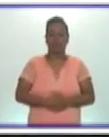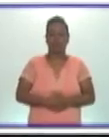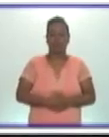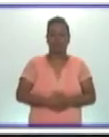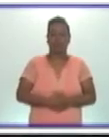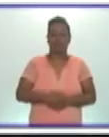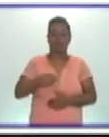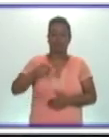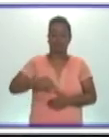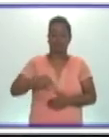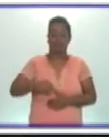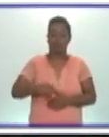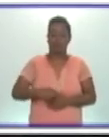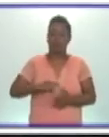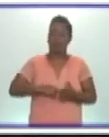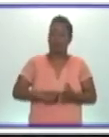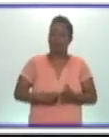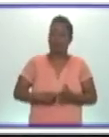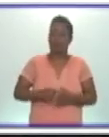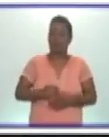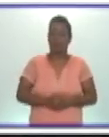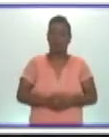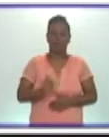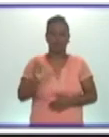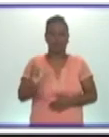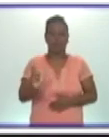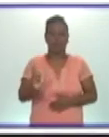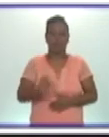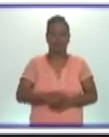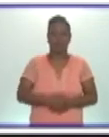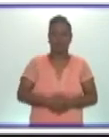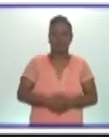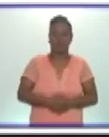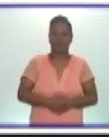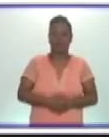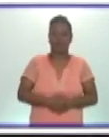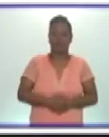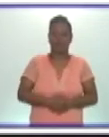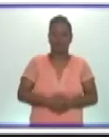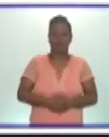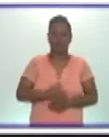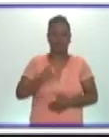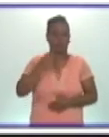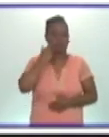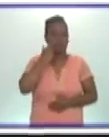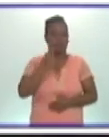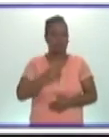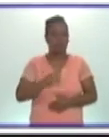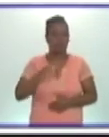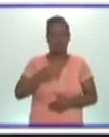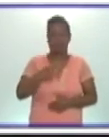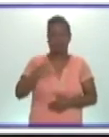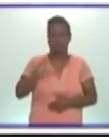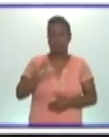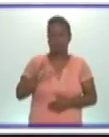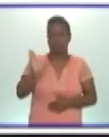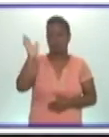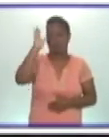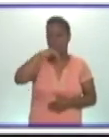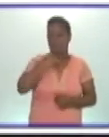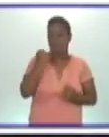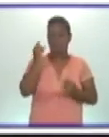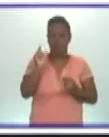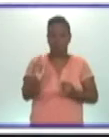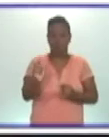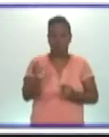Y ahora multiplicamos las partes literales. Y como nos damos cuenta, el menos 5 es un término